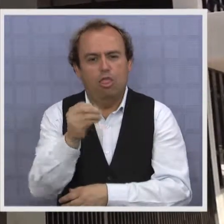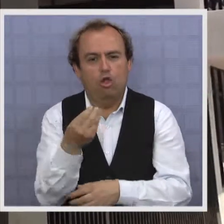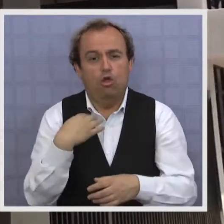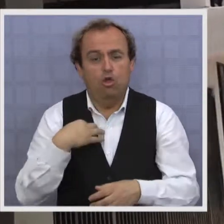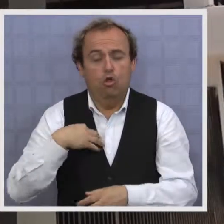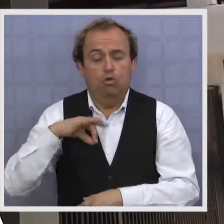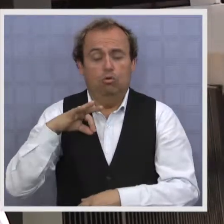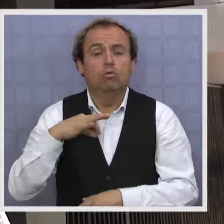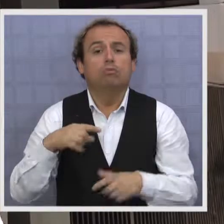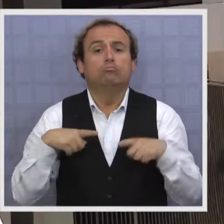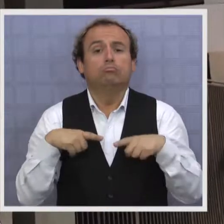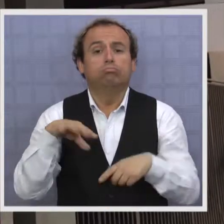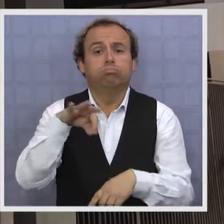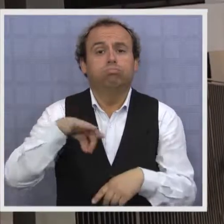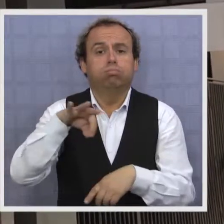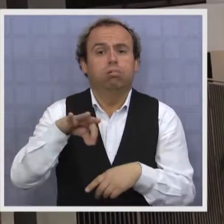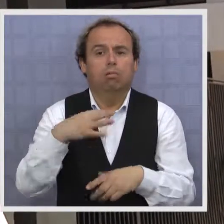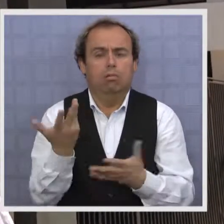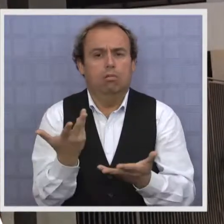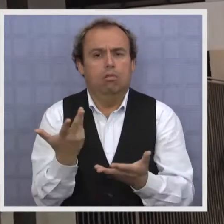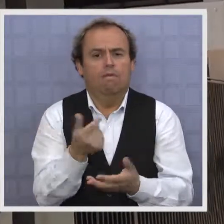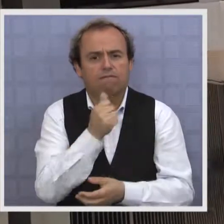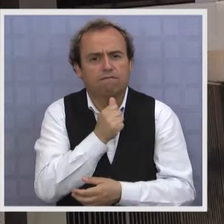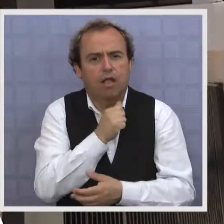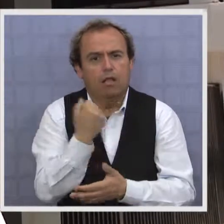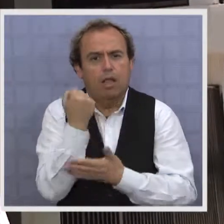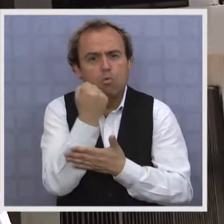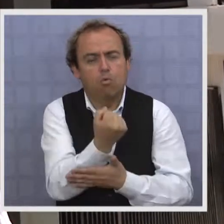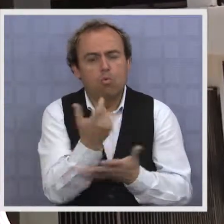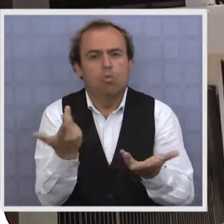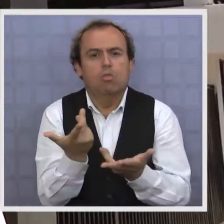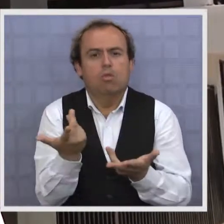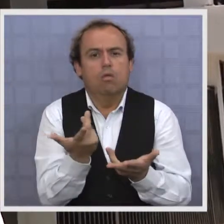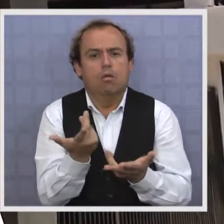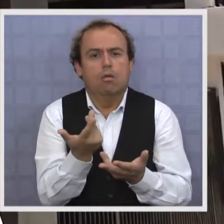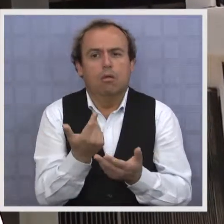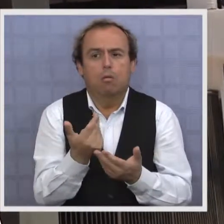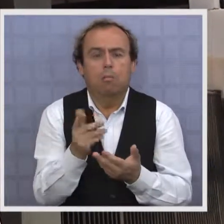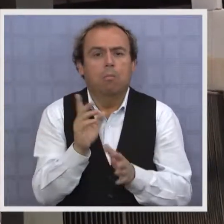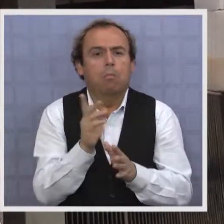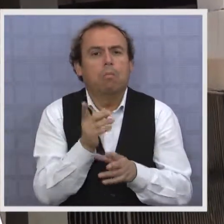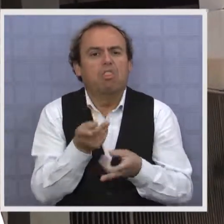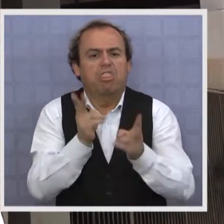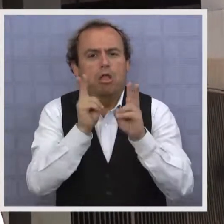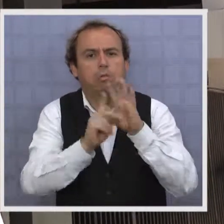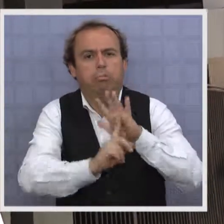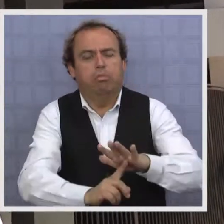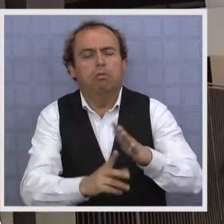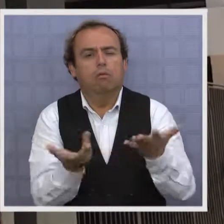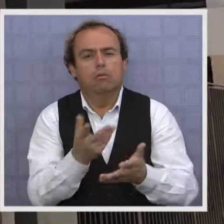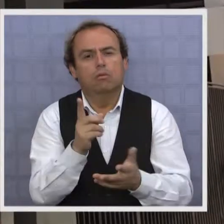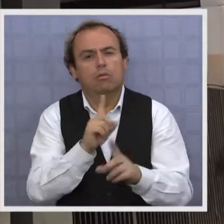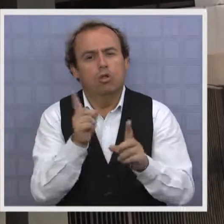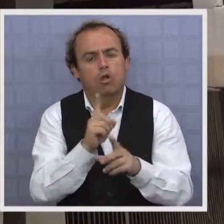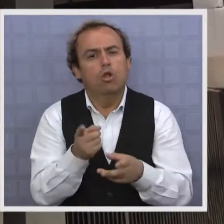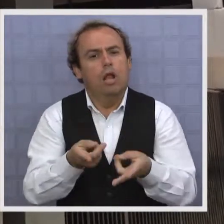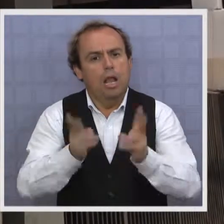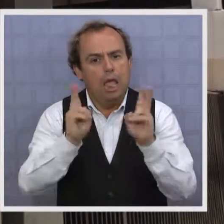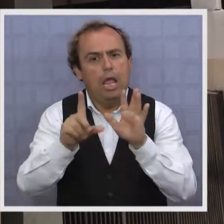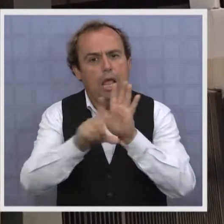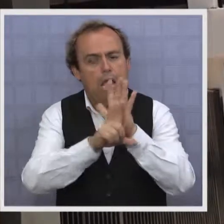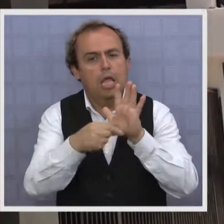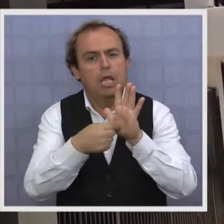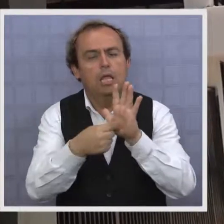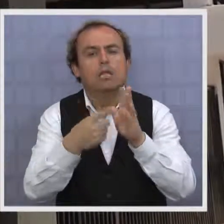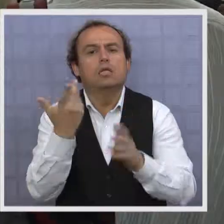sector público está ajeno, como el trabajador del sector privado, al subsidio de cesantía, y por tanto pedimos que también se incorpore la ley de cesantía a